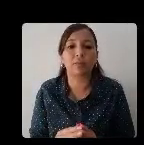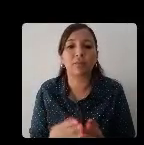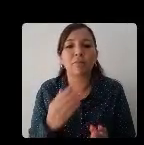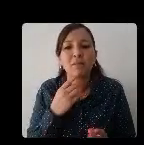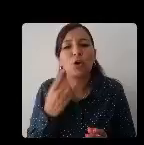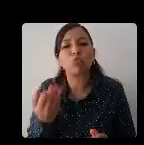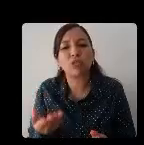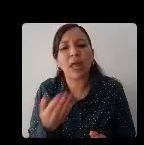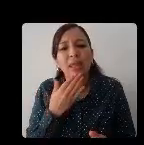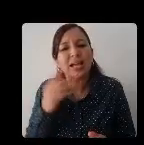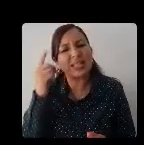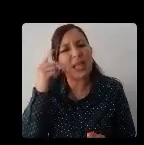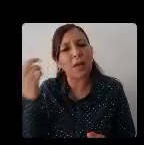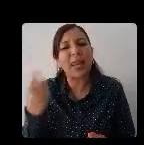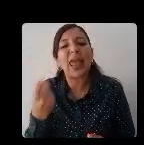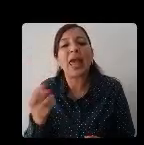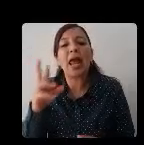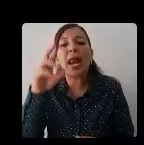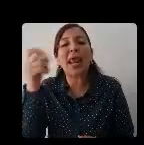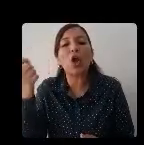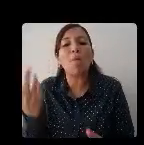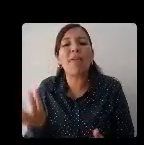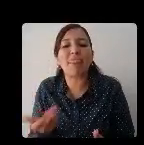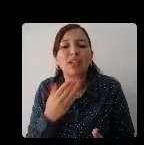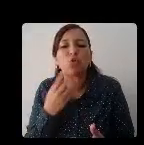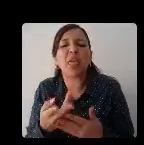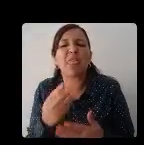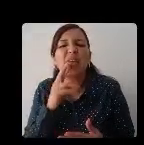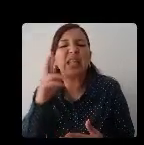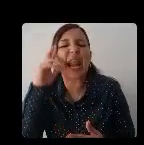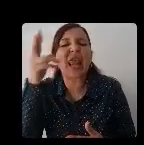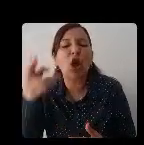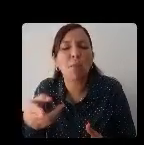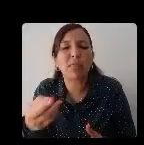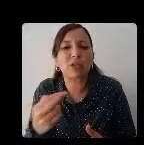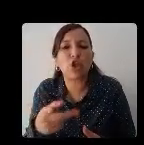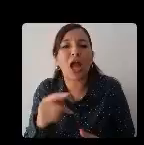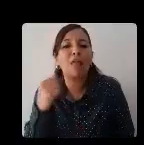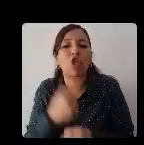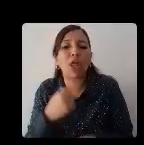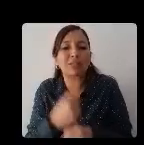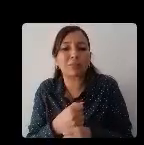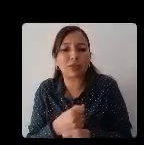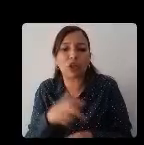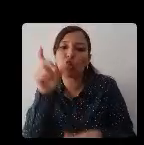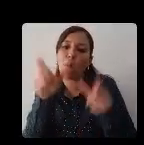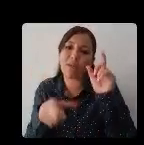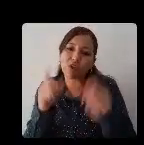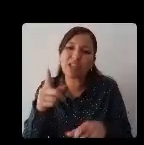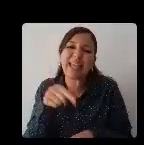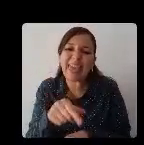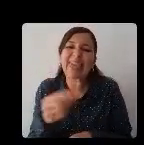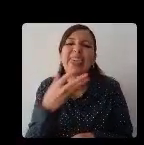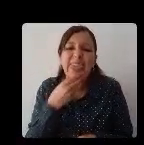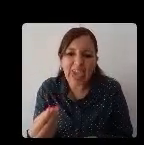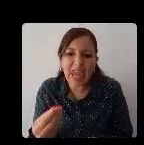Bueno, desde mi experiencia yo les puedo decir que nunca dejen una oportunidad pasar, ¿no? Siempre postulen,